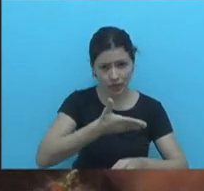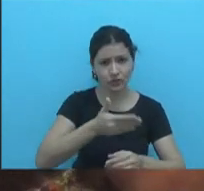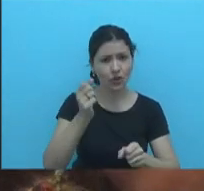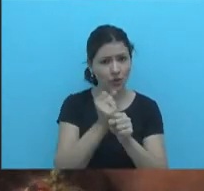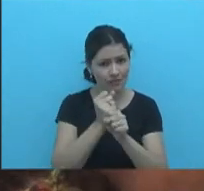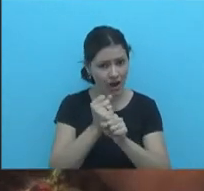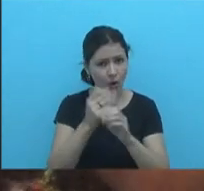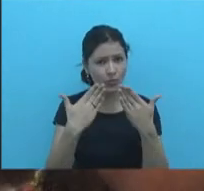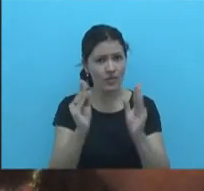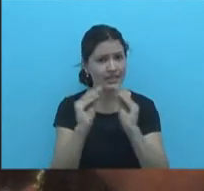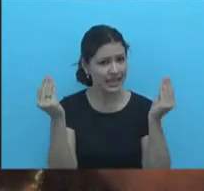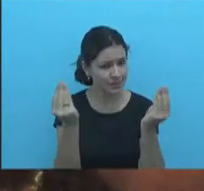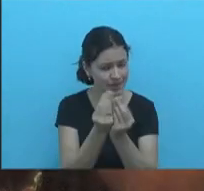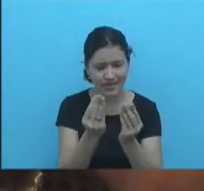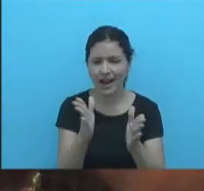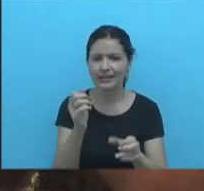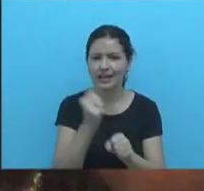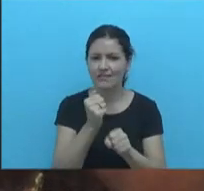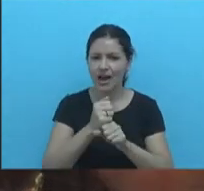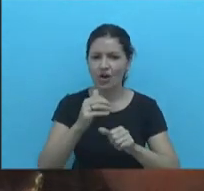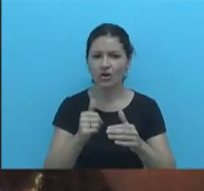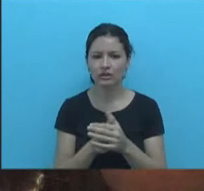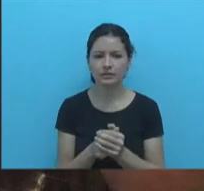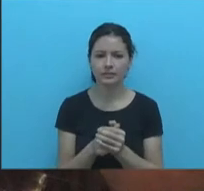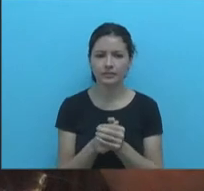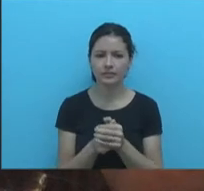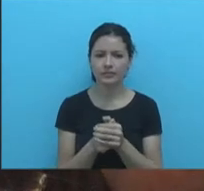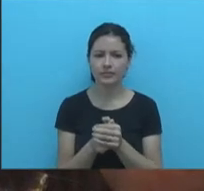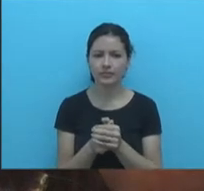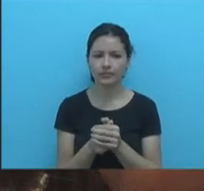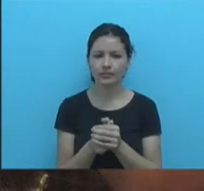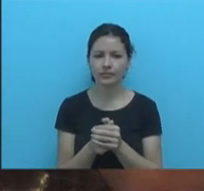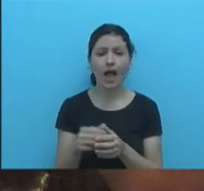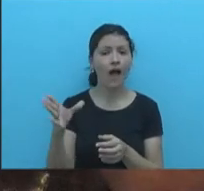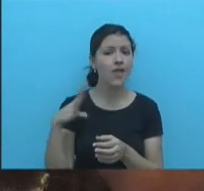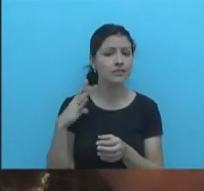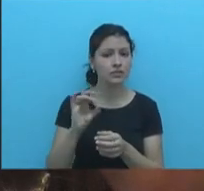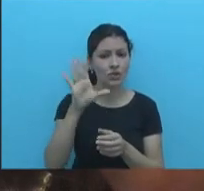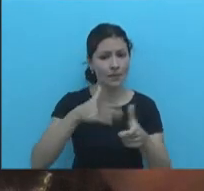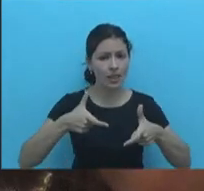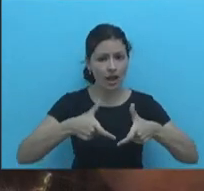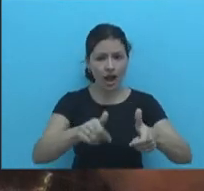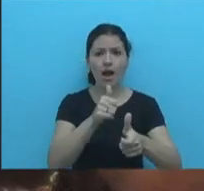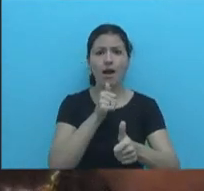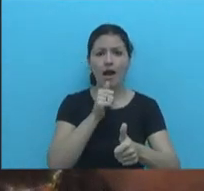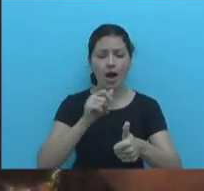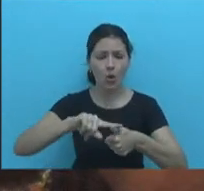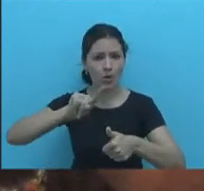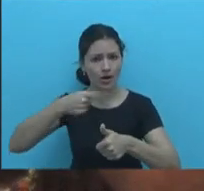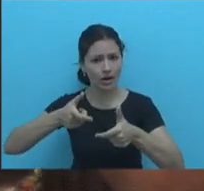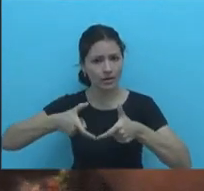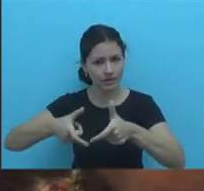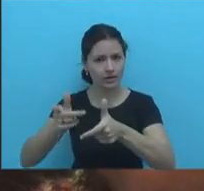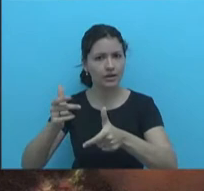Secretaría de Finanzas explicaron que restaba concluir el sistema de abastecimiento de agua, el sistema de desagües pluviales,